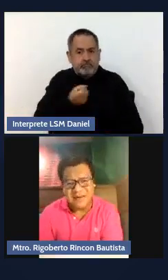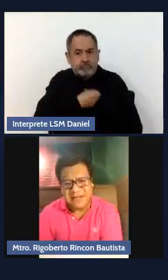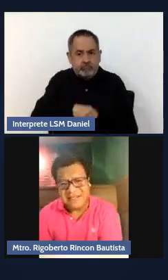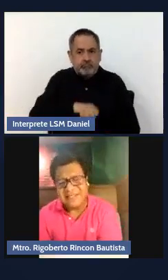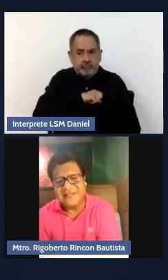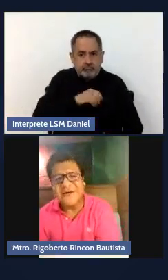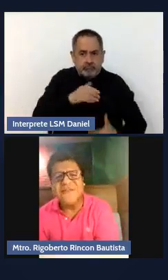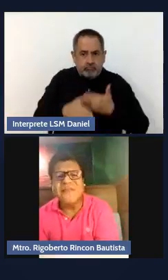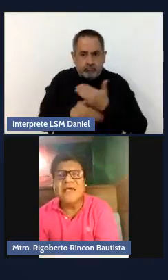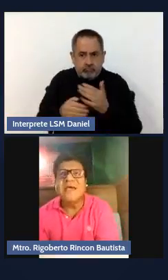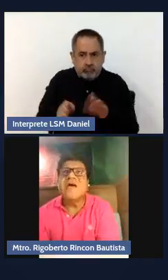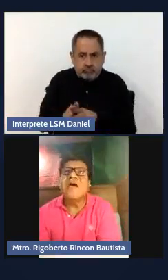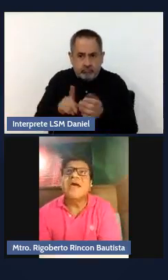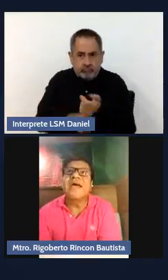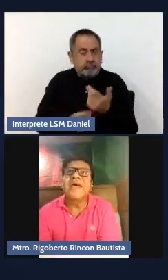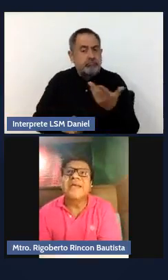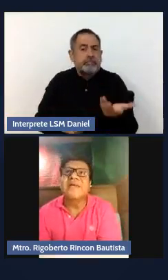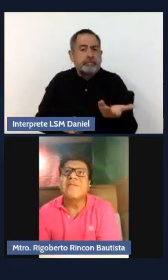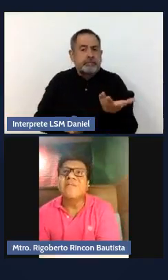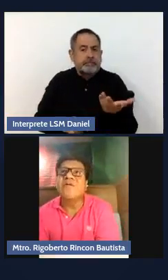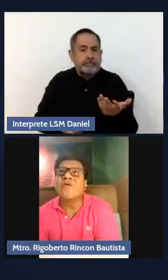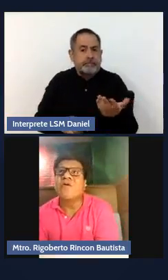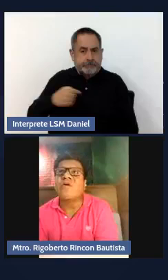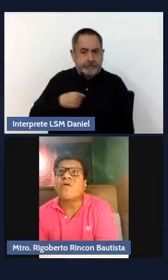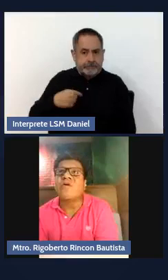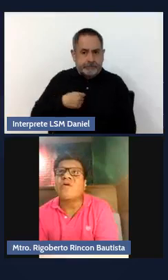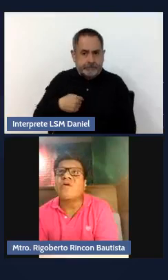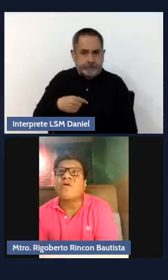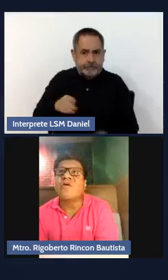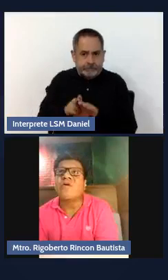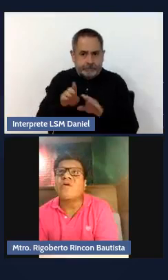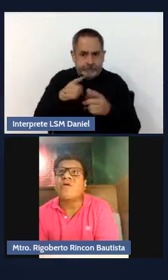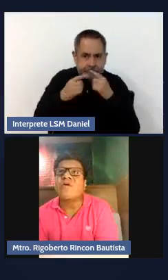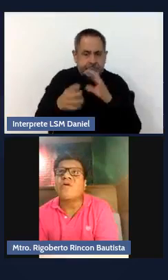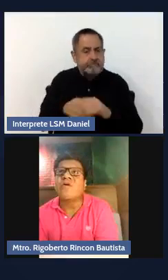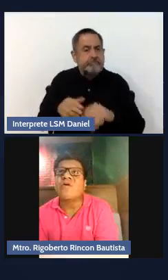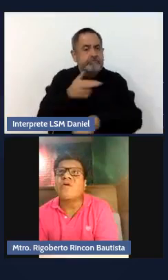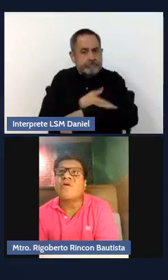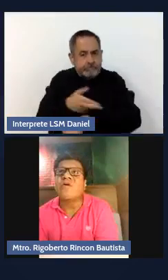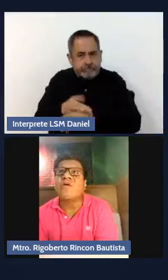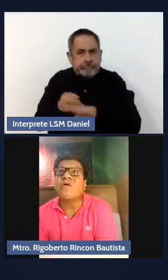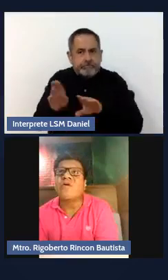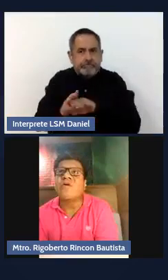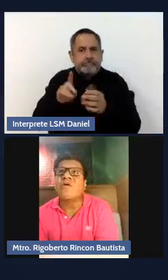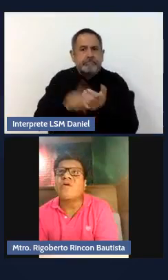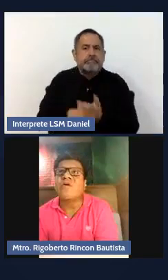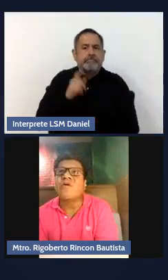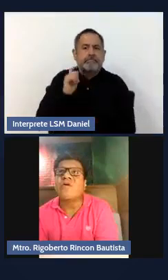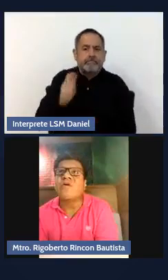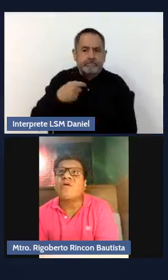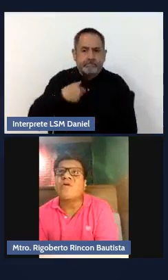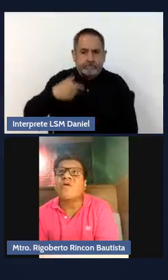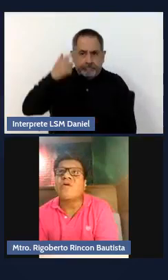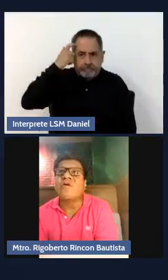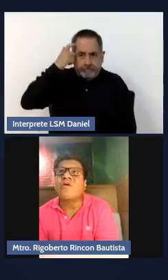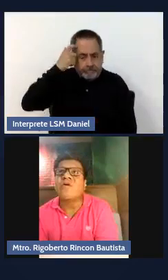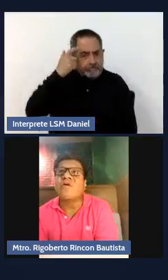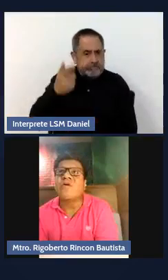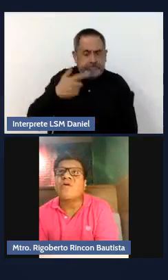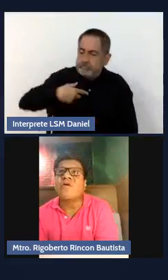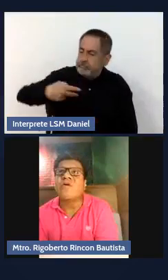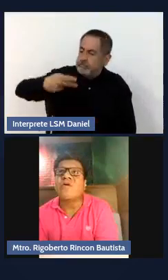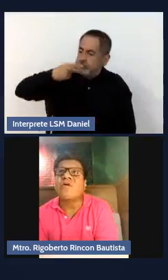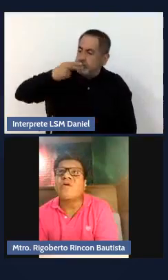¿no? En cómo nosotros observamos este consumo, a lo mejor cada vez que yo voy a consumir